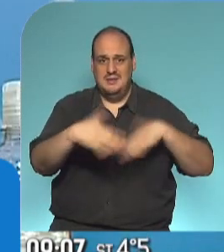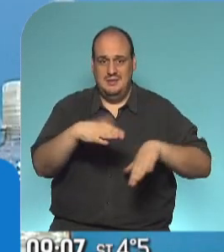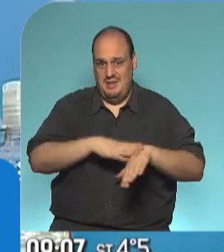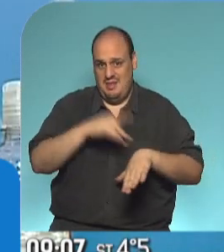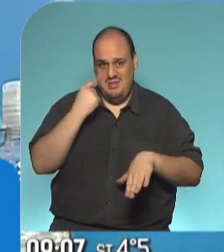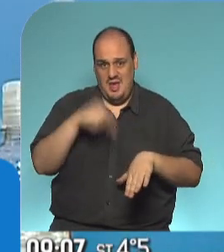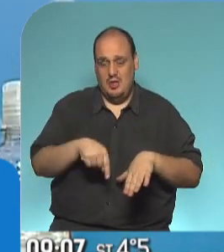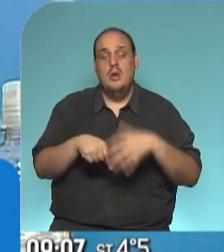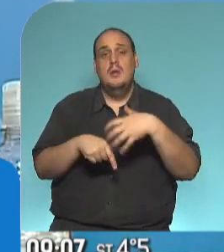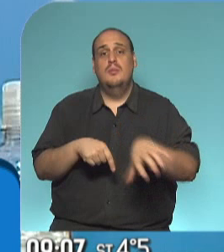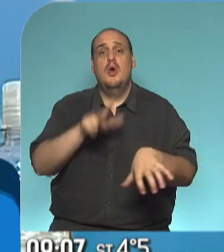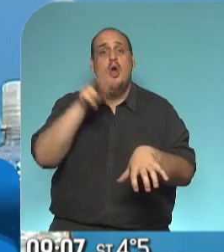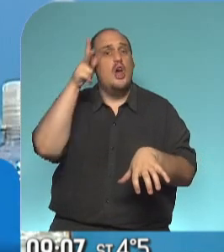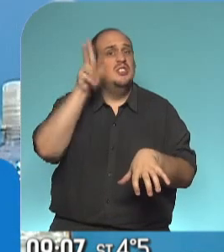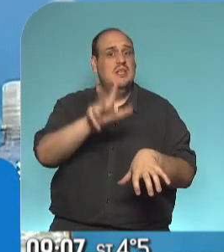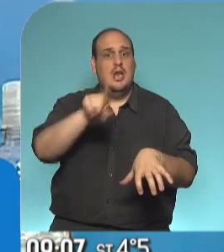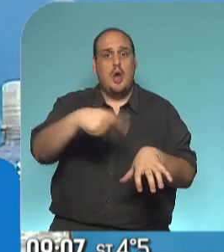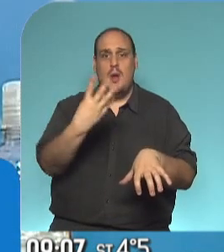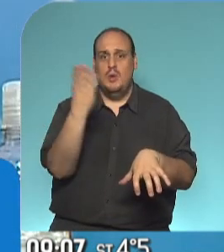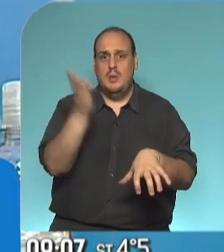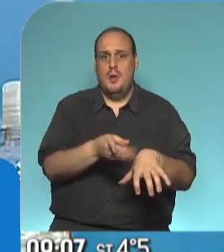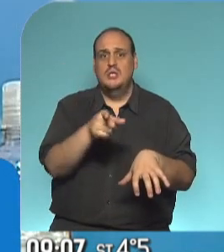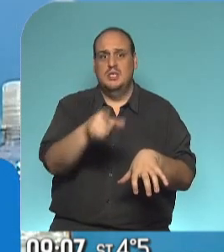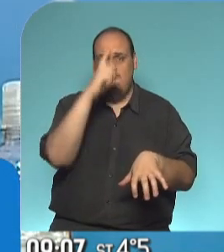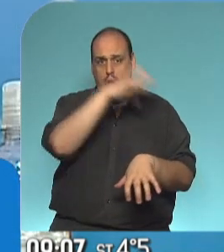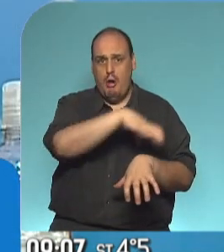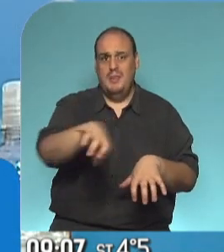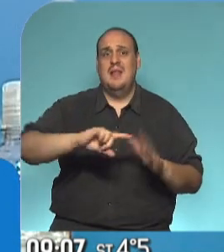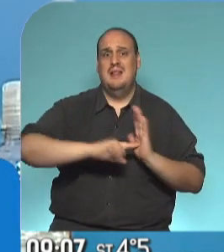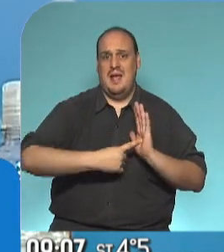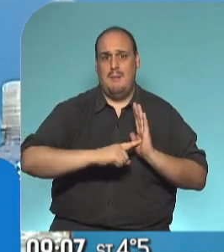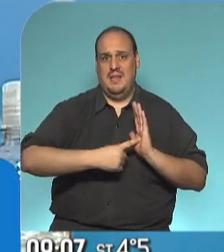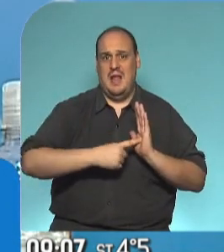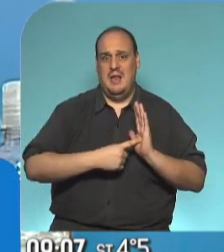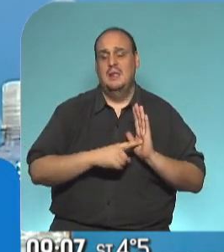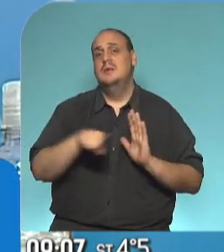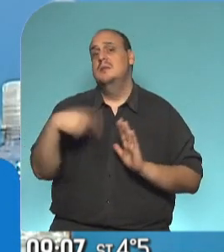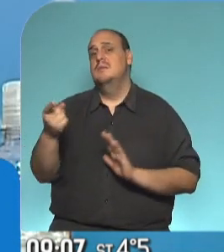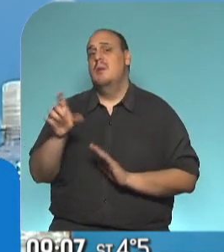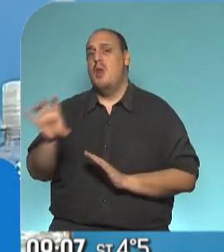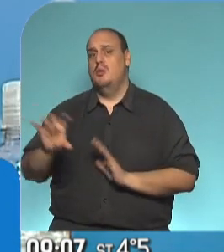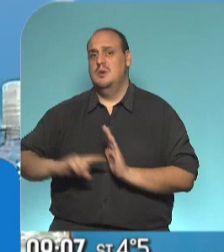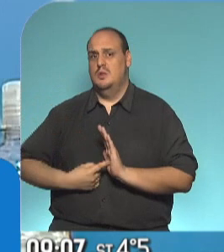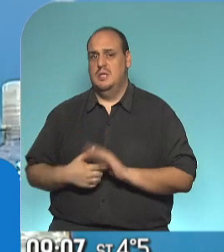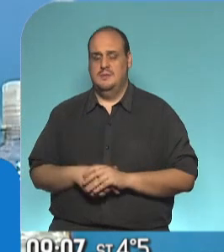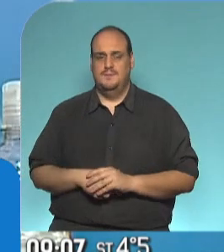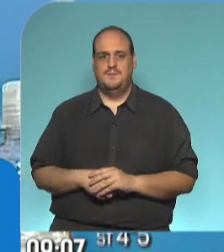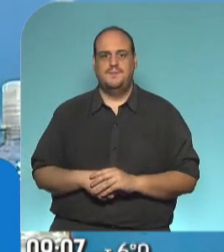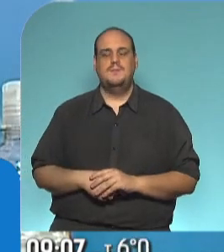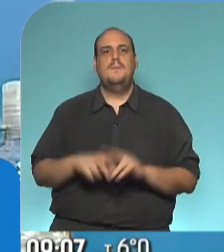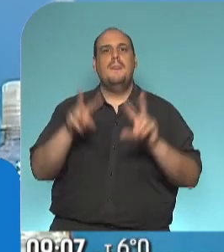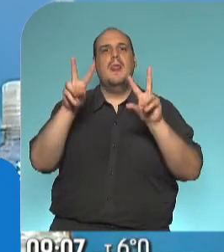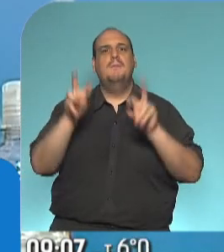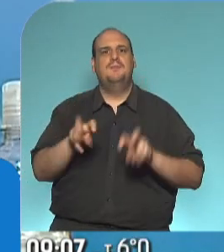el 83,4% en establecimientos de salud de la Ciudad Autónoma de Buenos Aires y la provincia de Buenos Aires. Con respecto